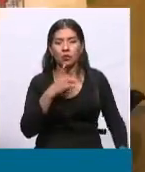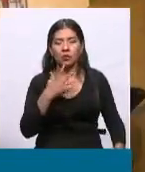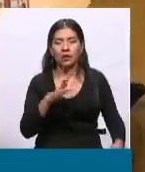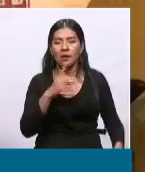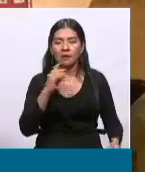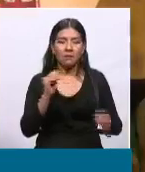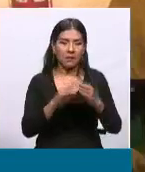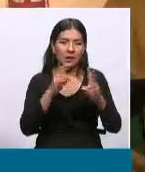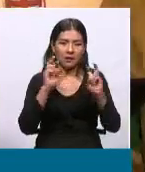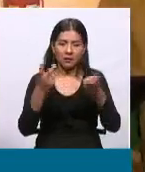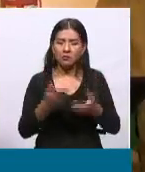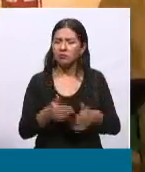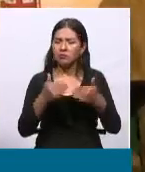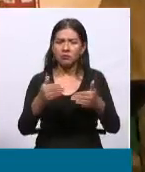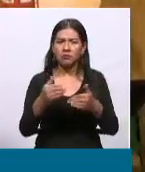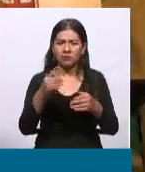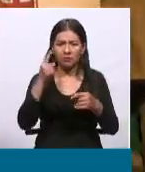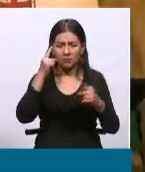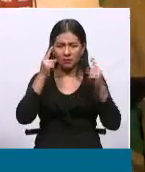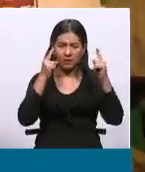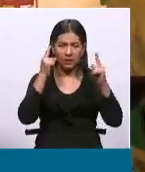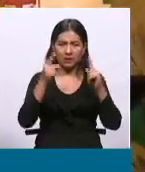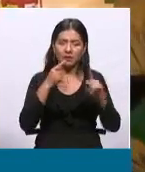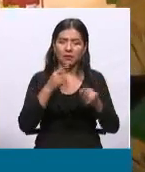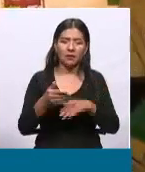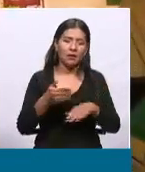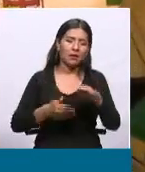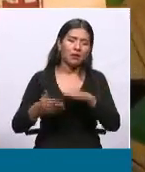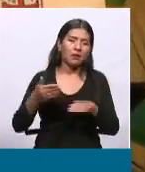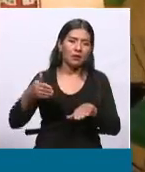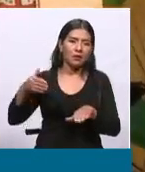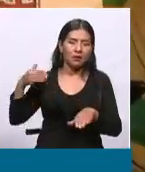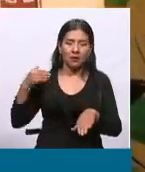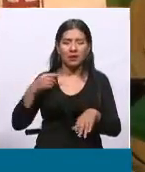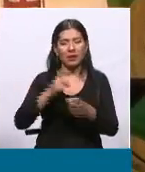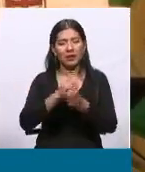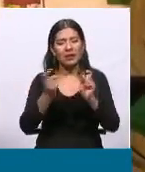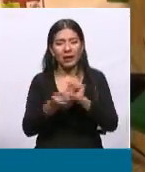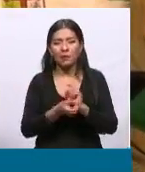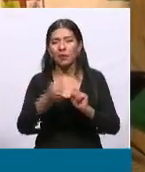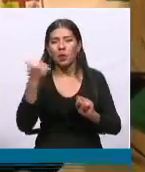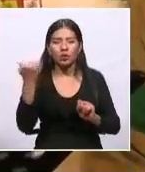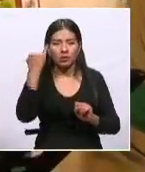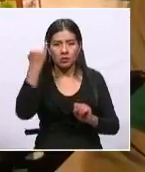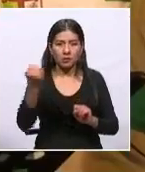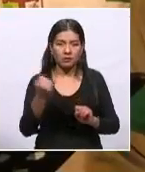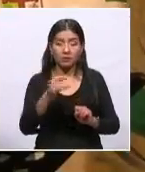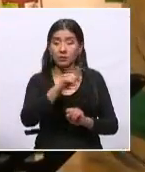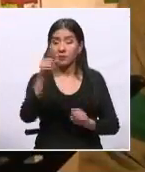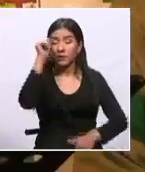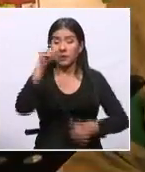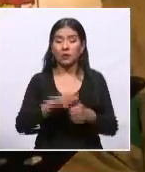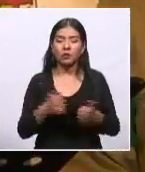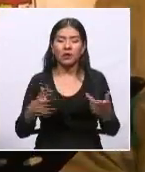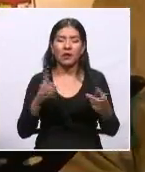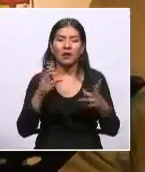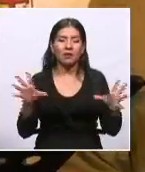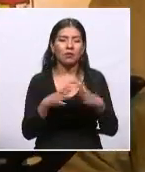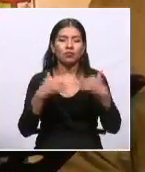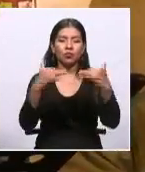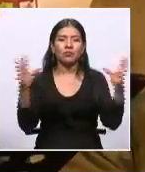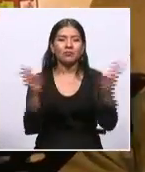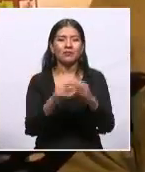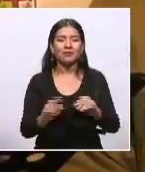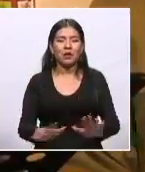diríamos, da pasos atrás y asume otra postura. Si ustedes recuerdan, en el Cabildo del pasado día